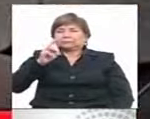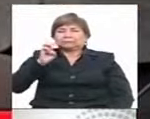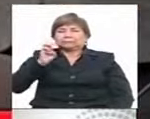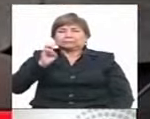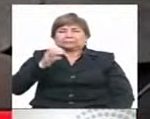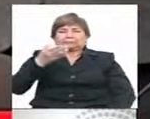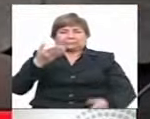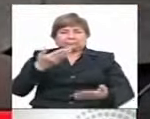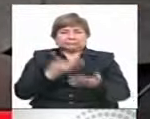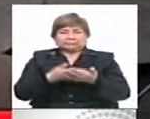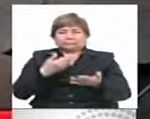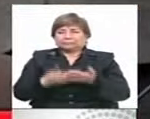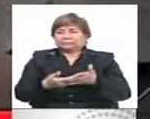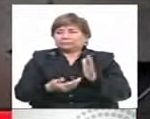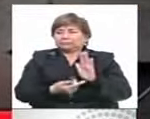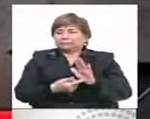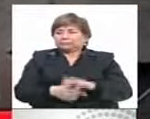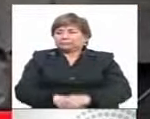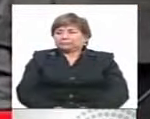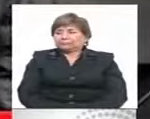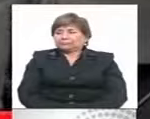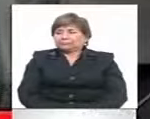pruebe!